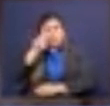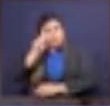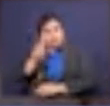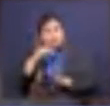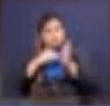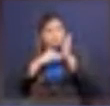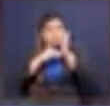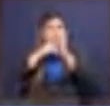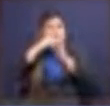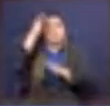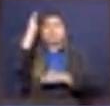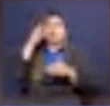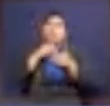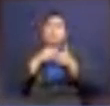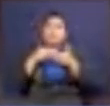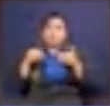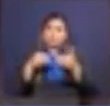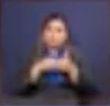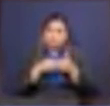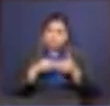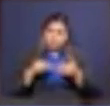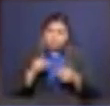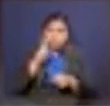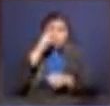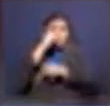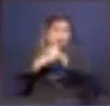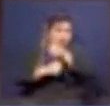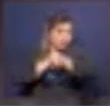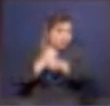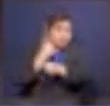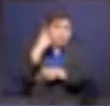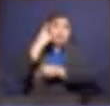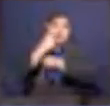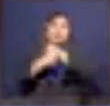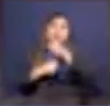1.651 millones de balboas al año.